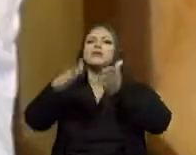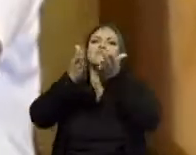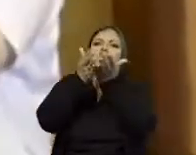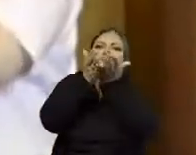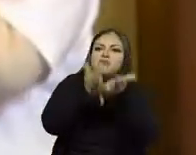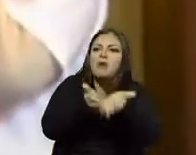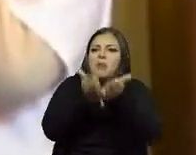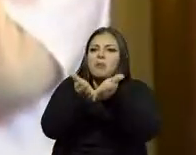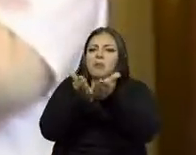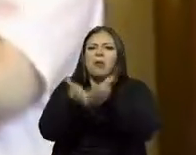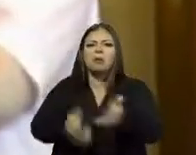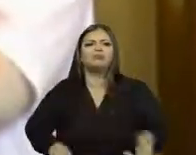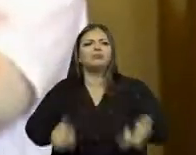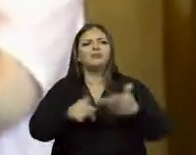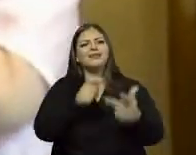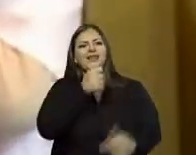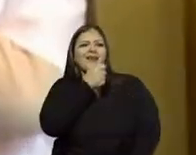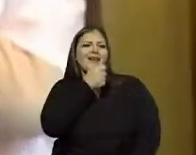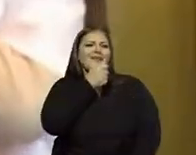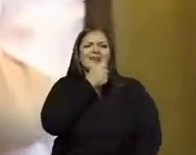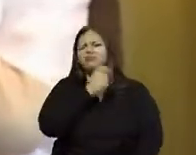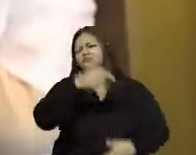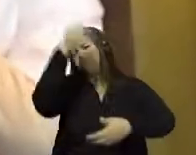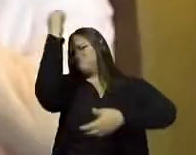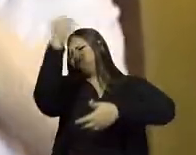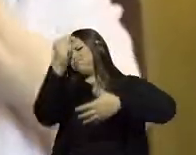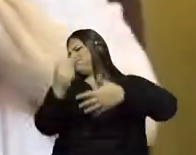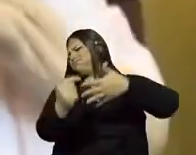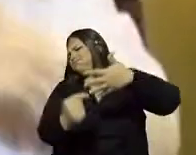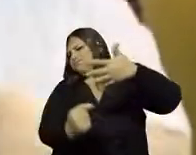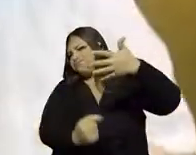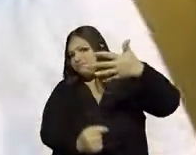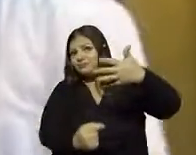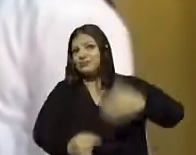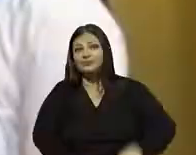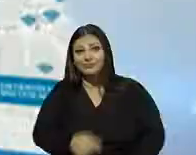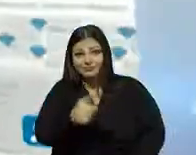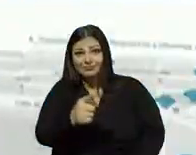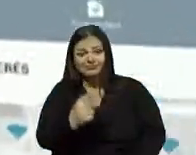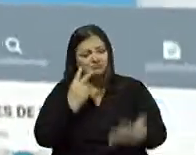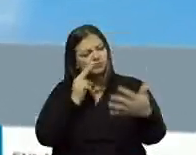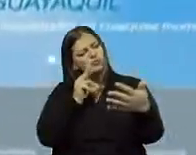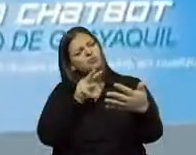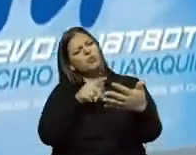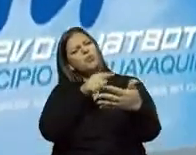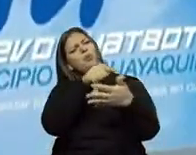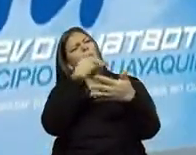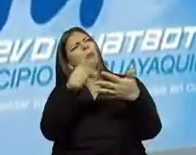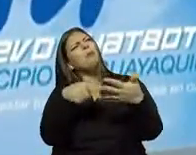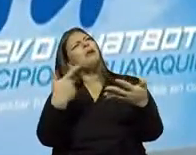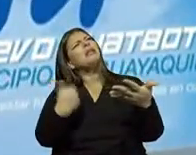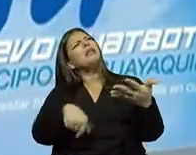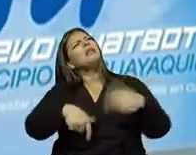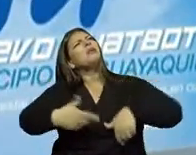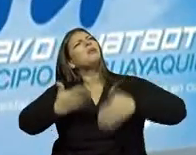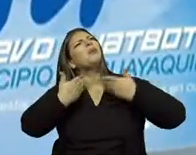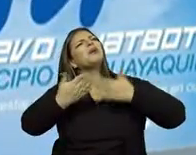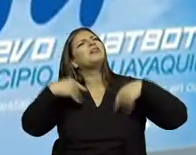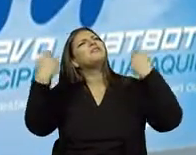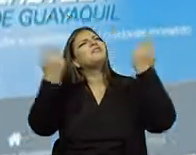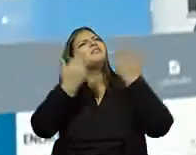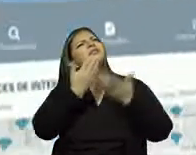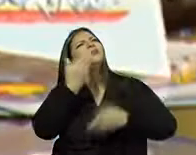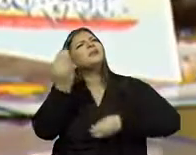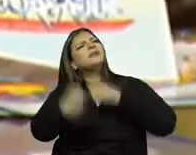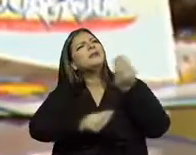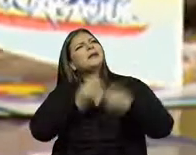que no se pierda ningún evento de las fiestas julianas, en la página web del municipio de Guayaquil, actualizada